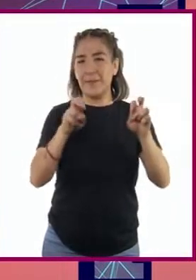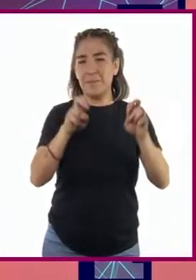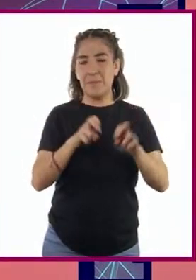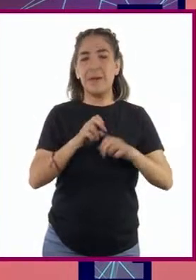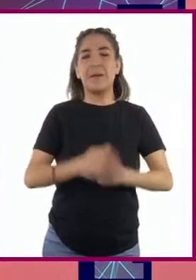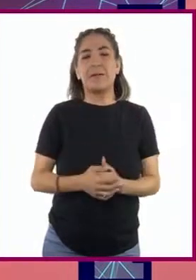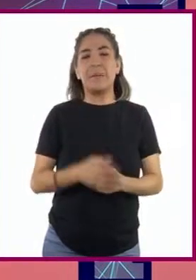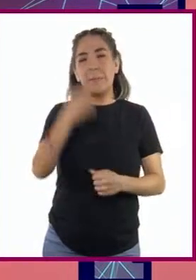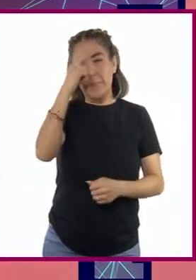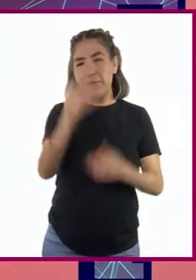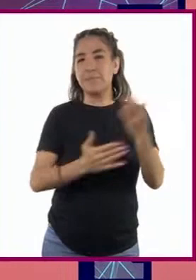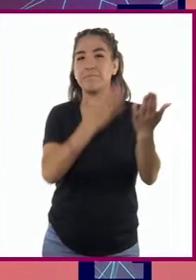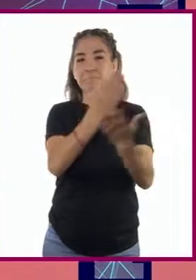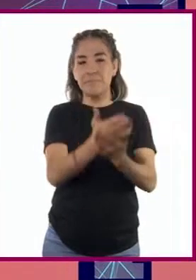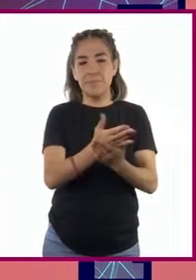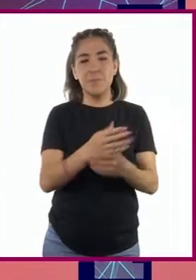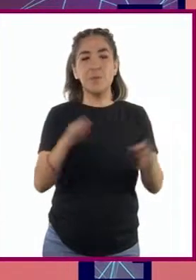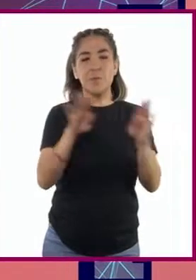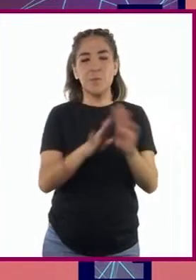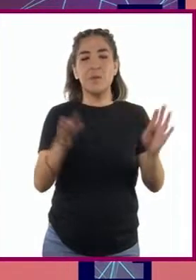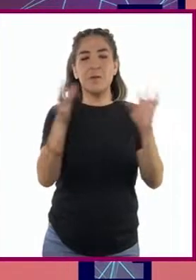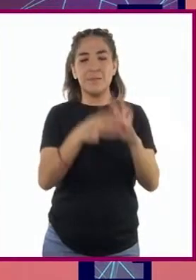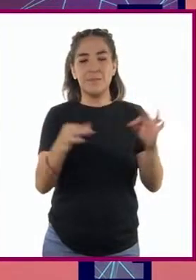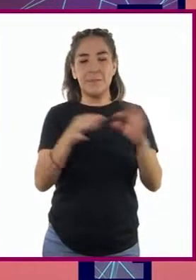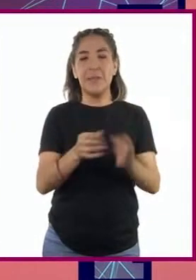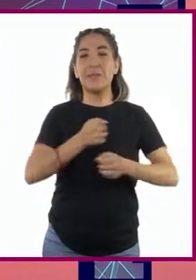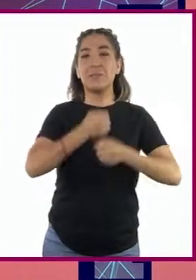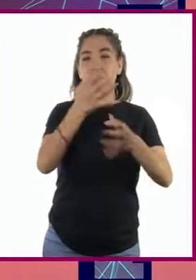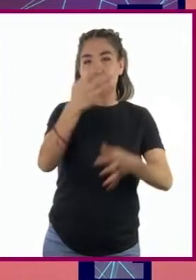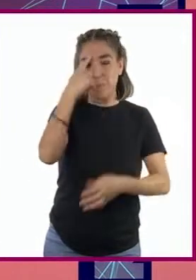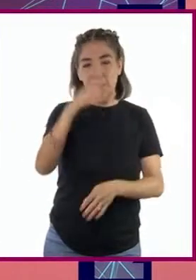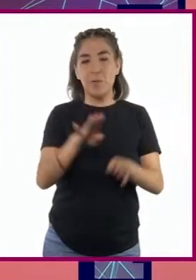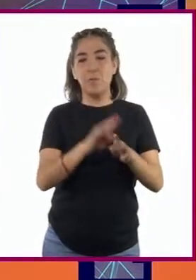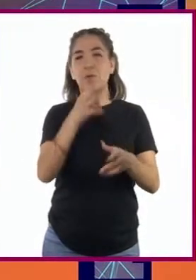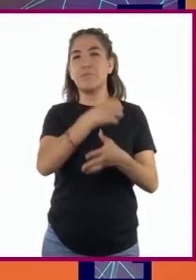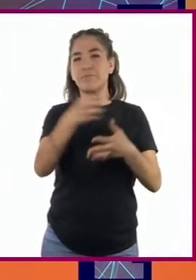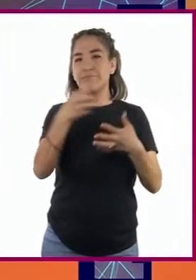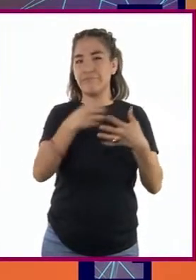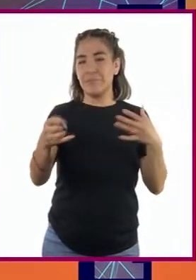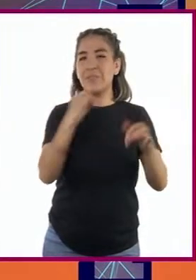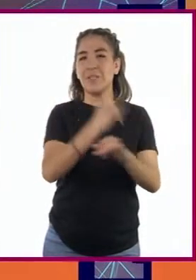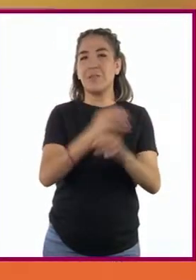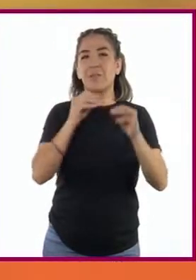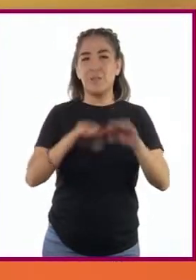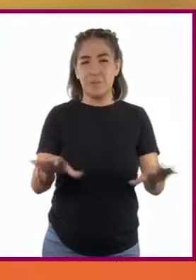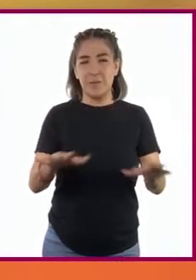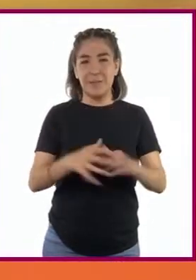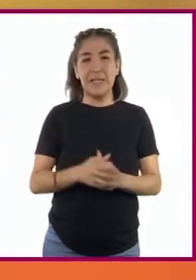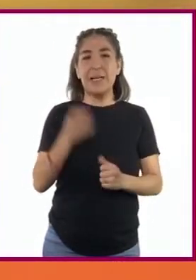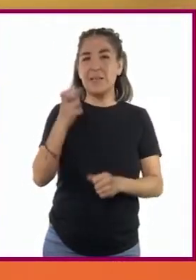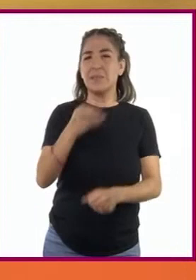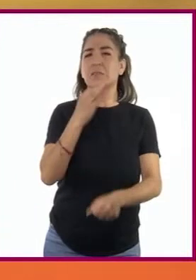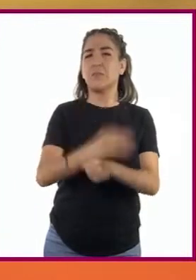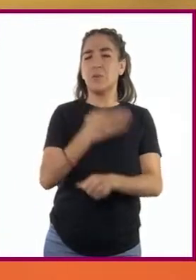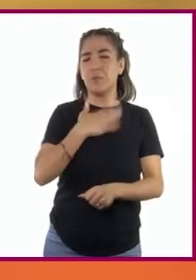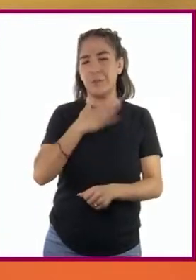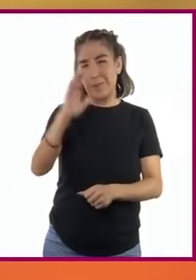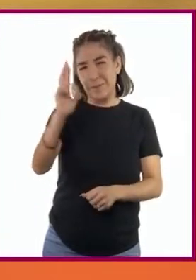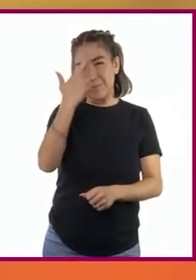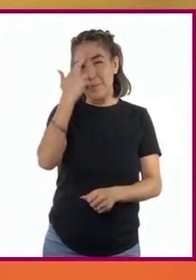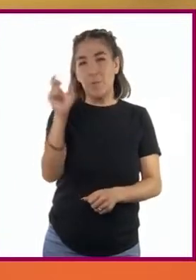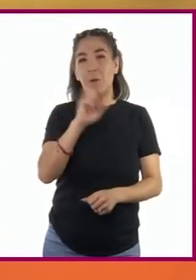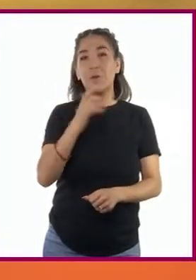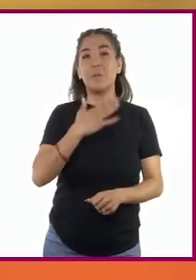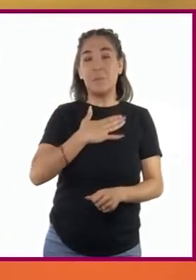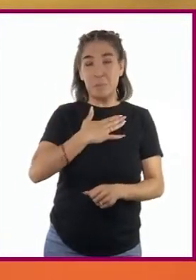con el propósito de ajustar expresiones para organizar información. Bueno, yo en este momento recuerdo cuando mi